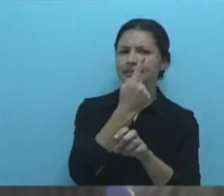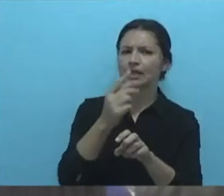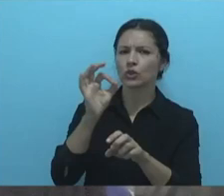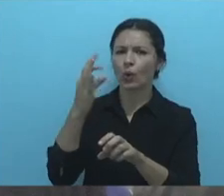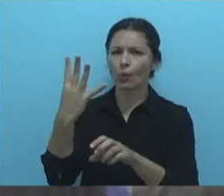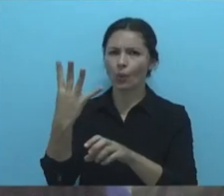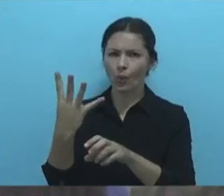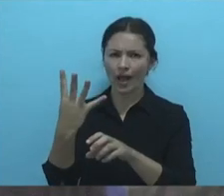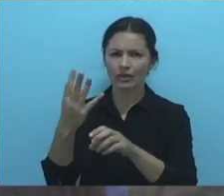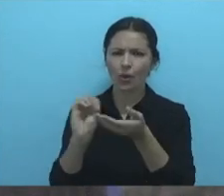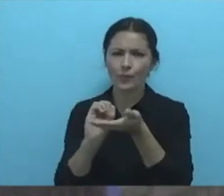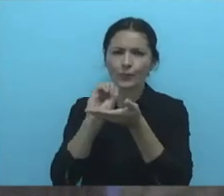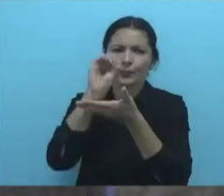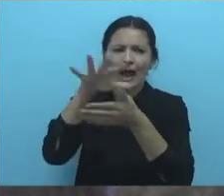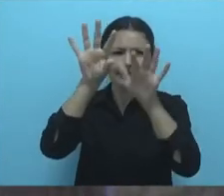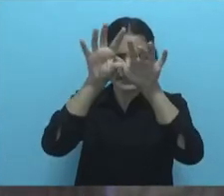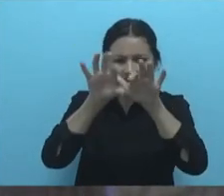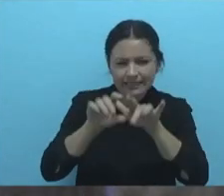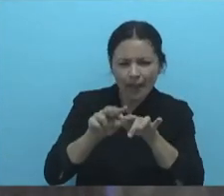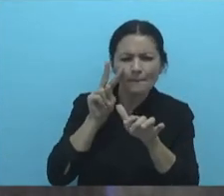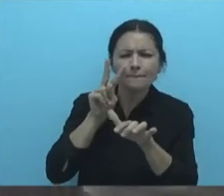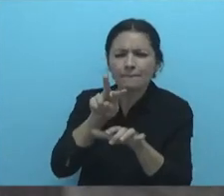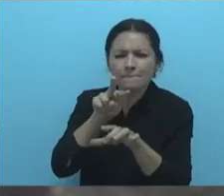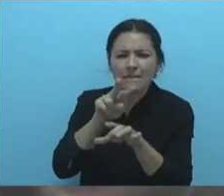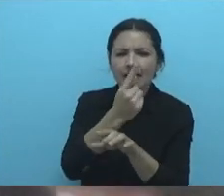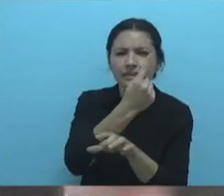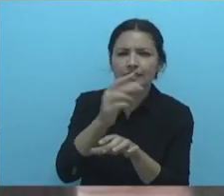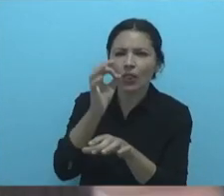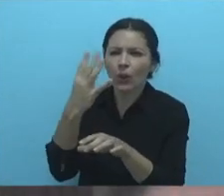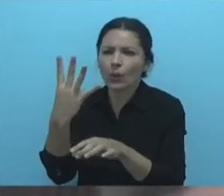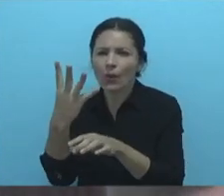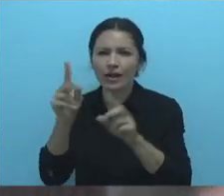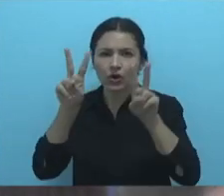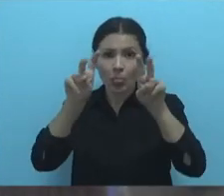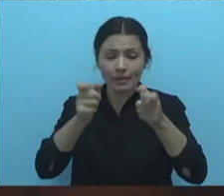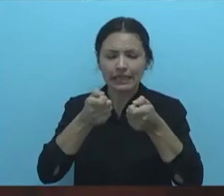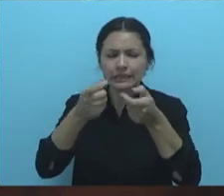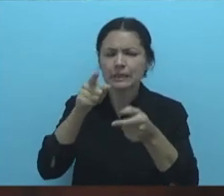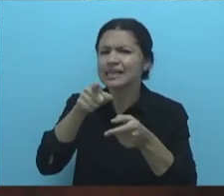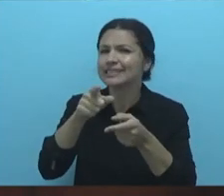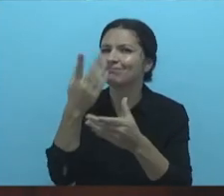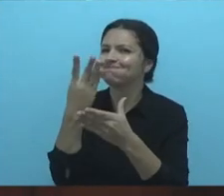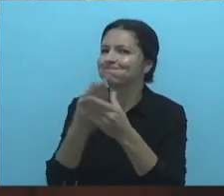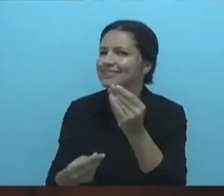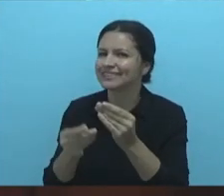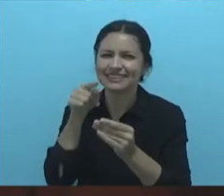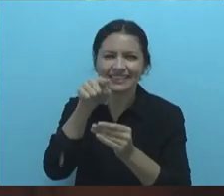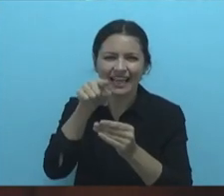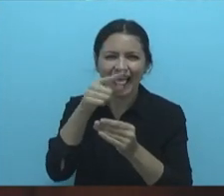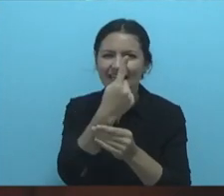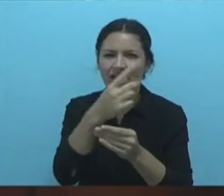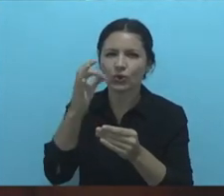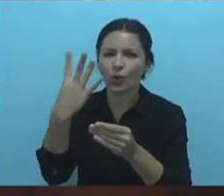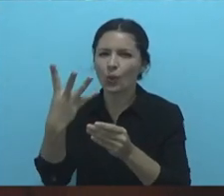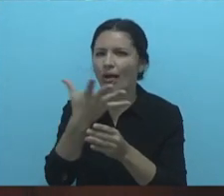se subió por error al sistema de los del orden de los ingresos Ah Bien bien por secretaría se toma nota y